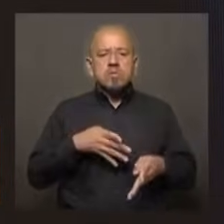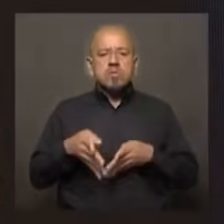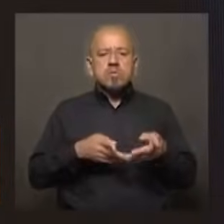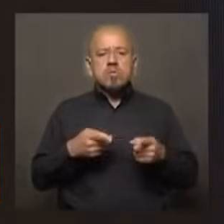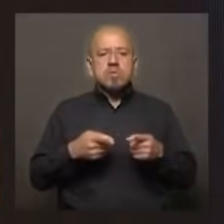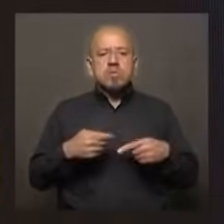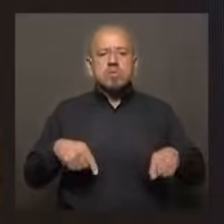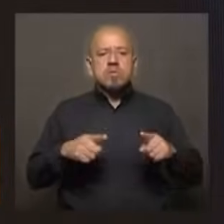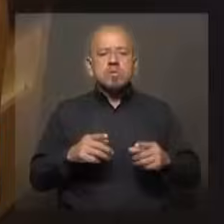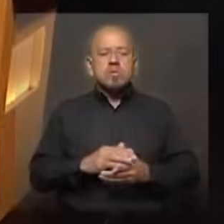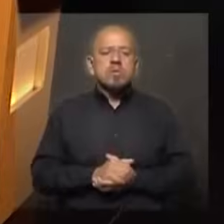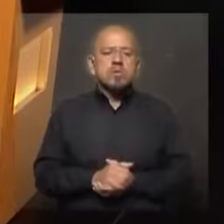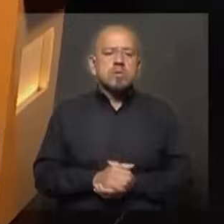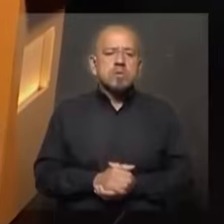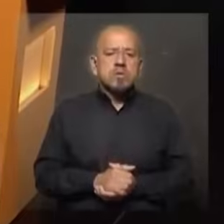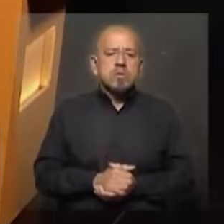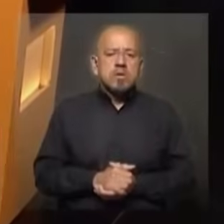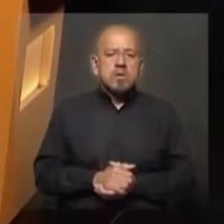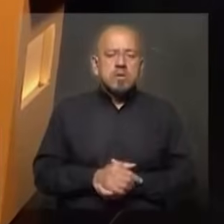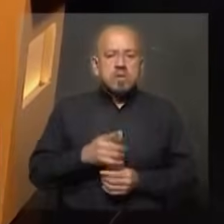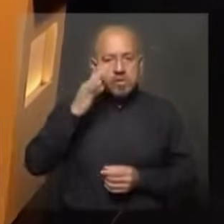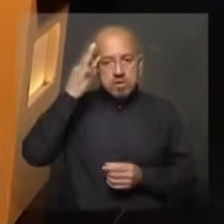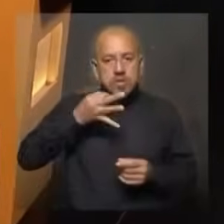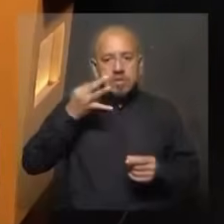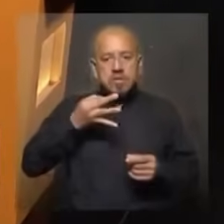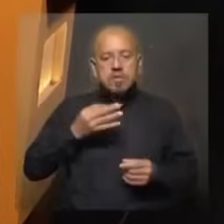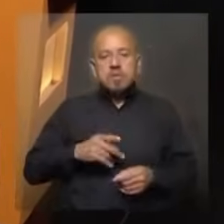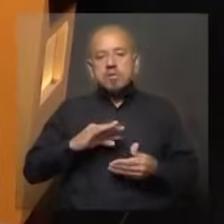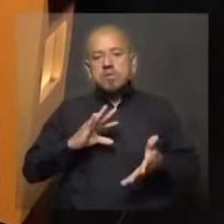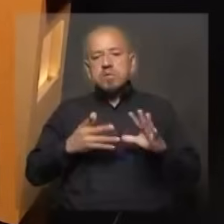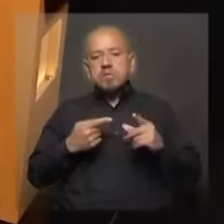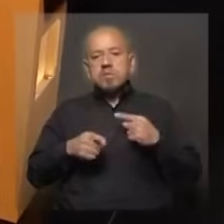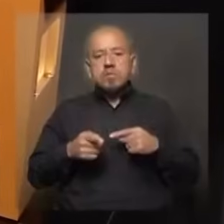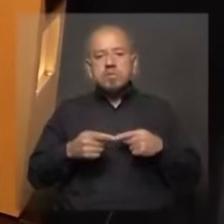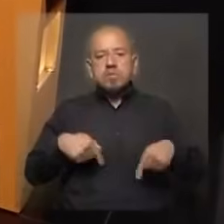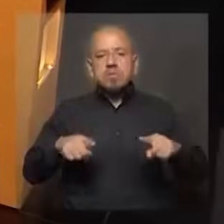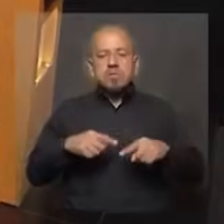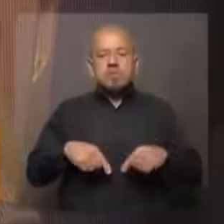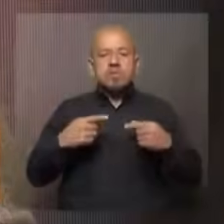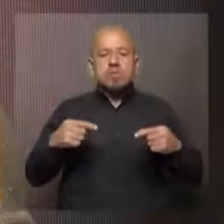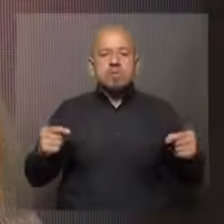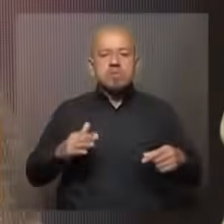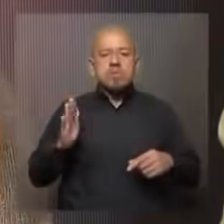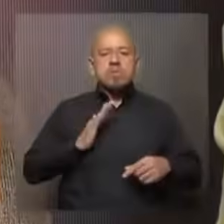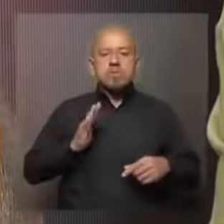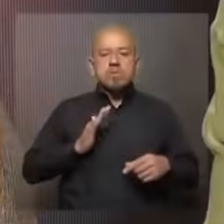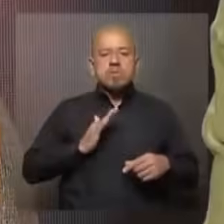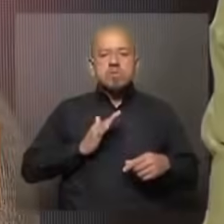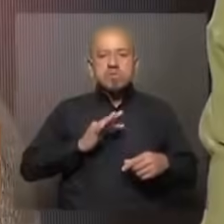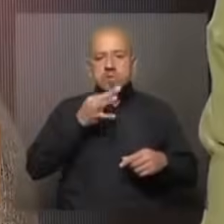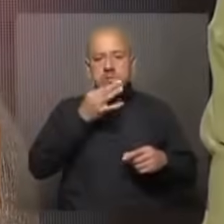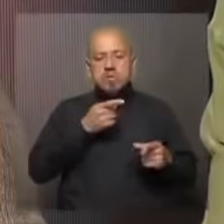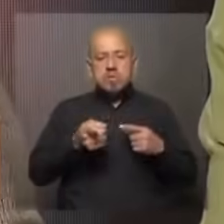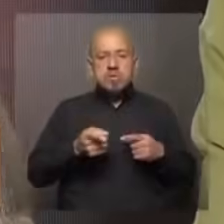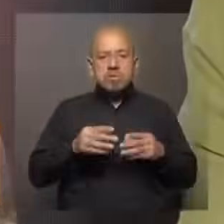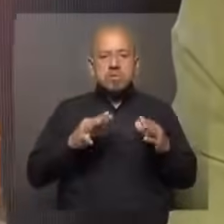como... No, yo creo que en realidad son formas adoctrinantes sobre los cuerpos de las mujeres en los que dicen, bueno, vos